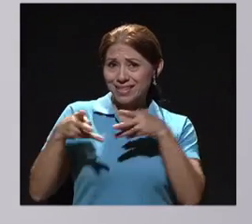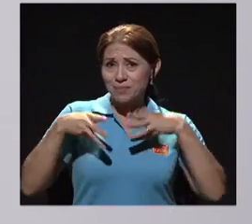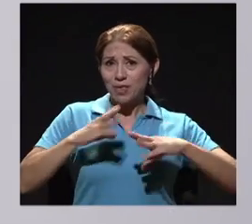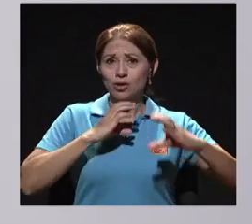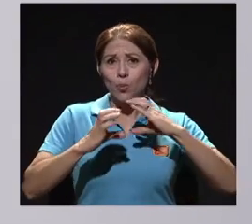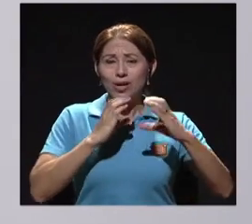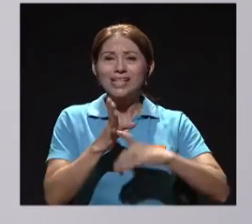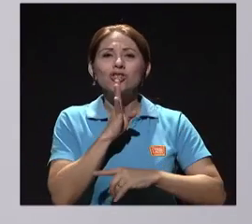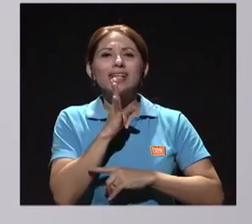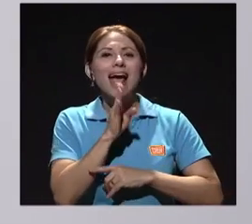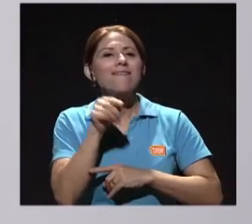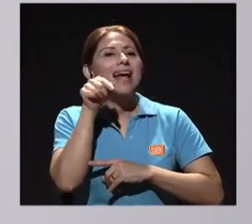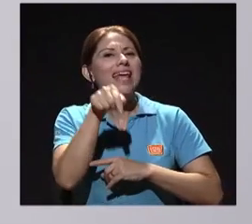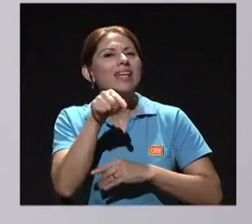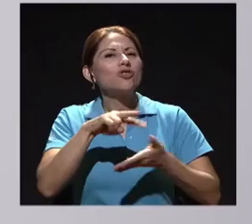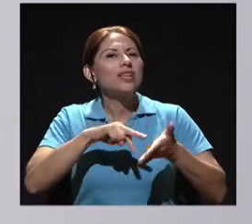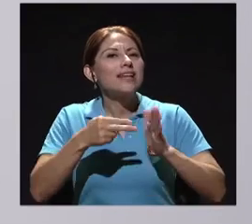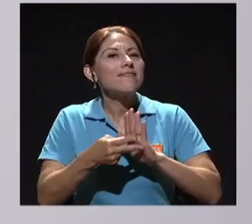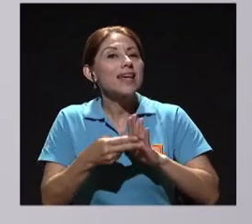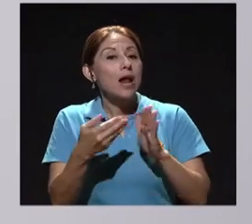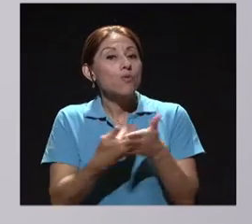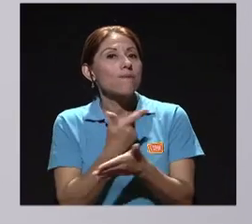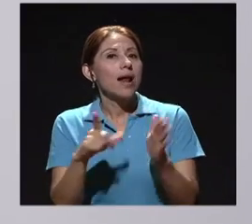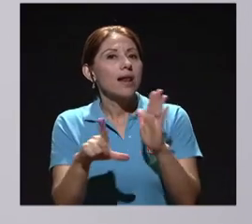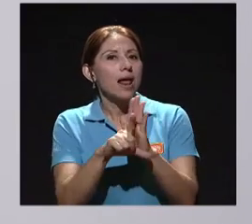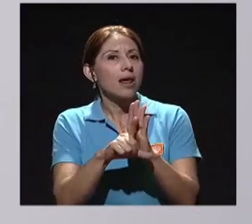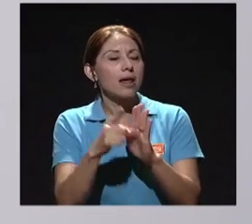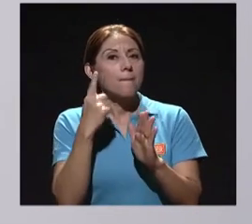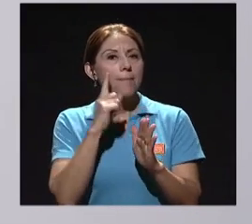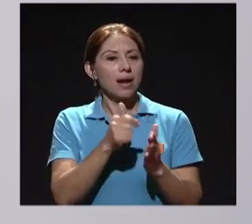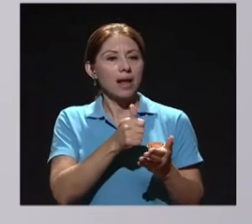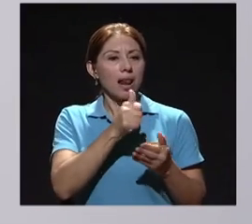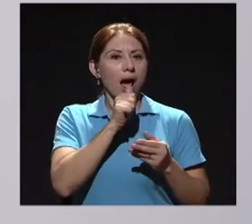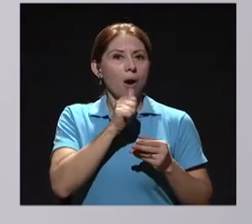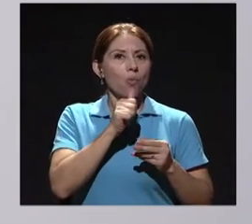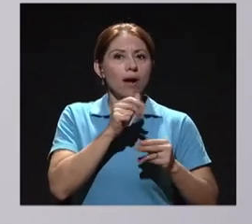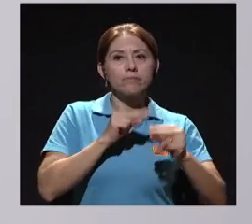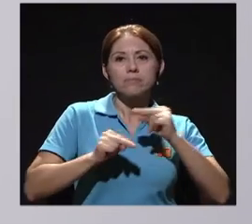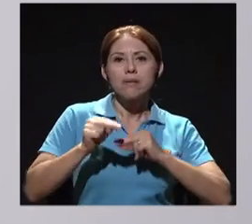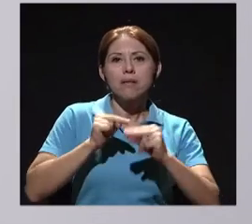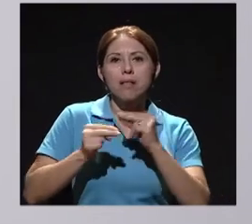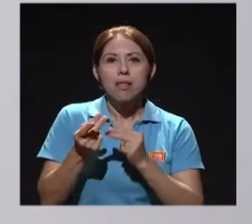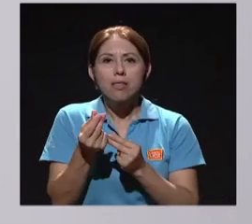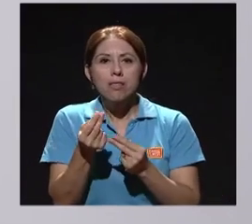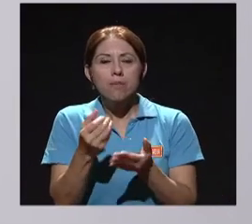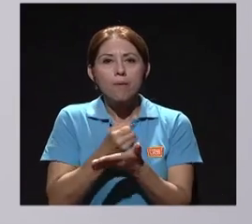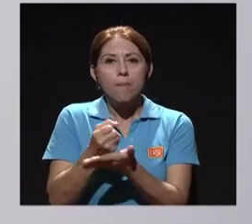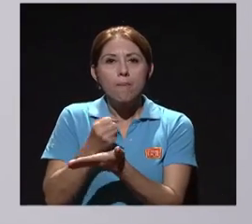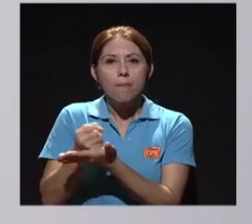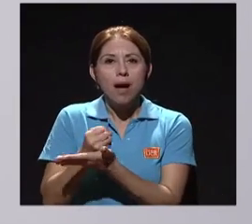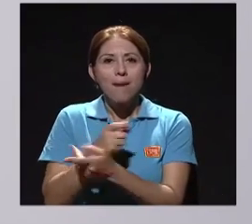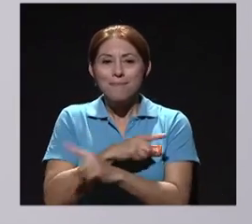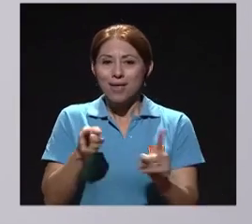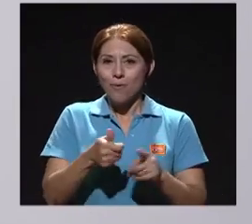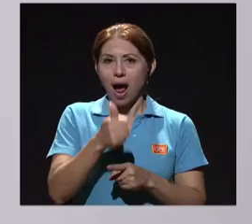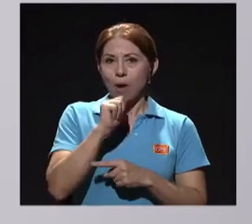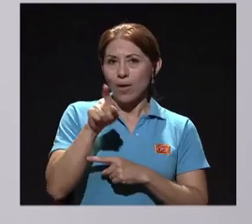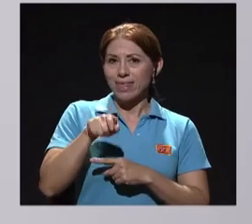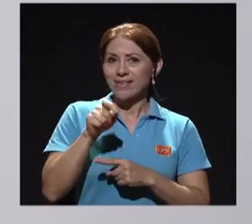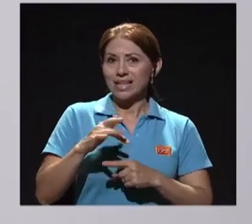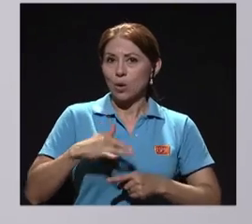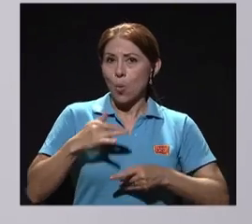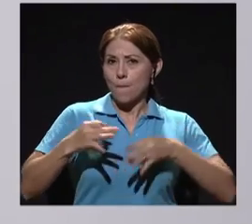que se dice que esto es una forma de mercantilizar algo que tiene que ser un bien social y efectivamente